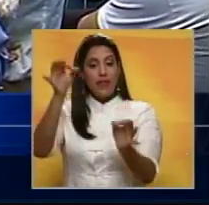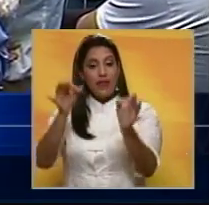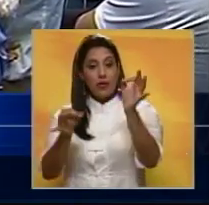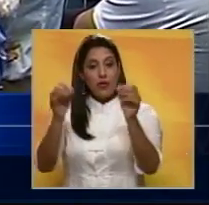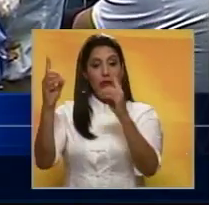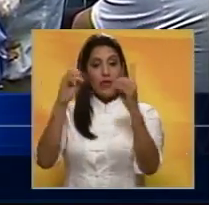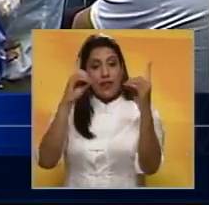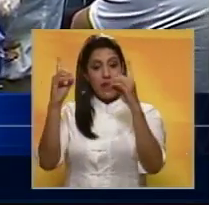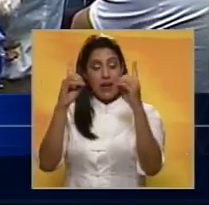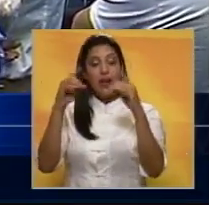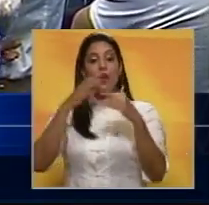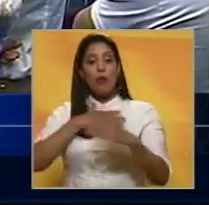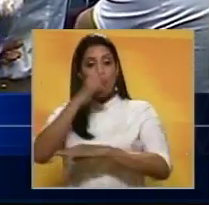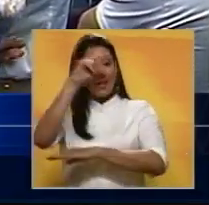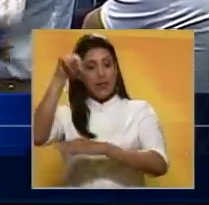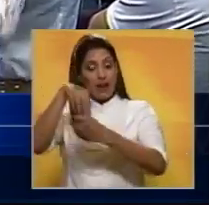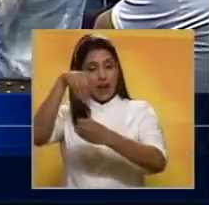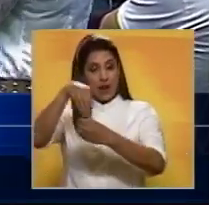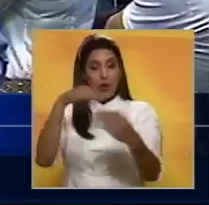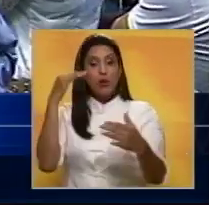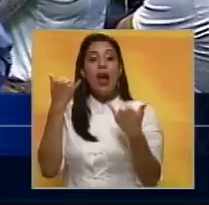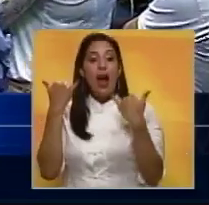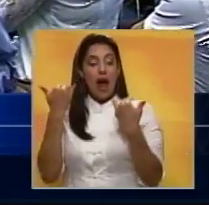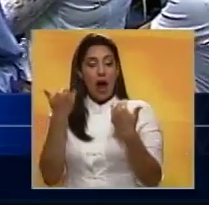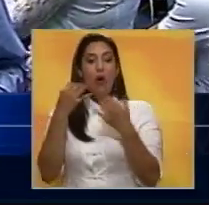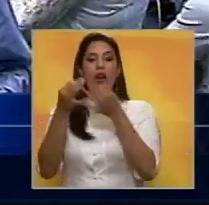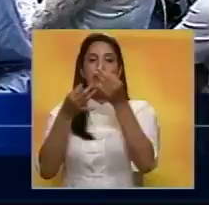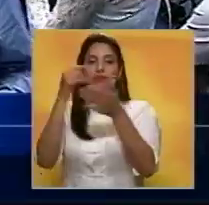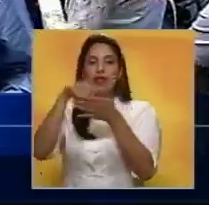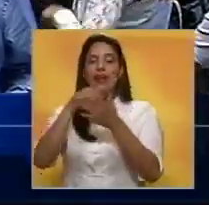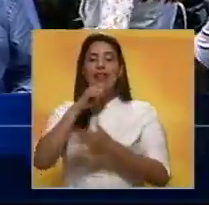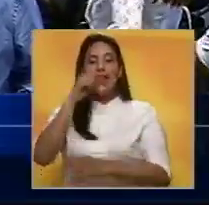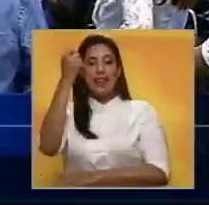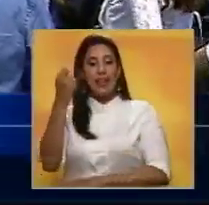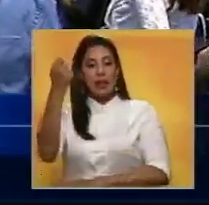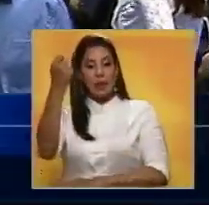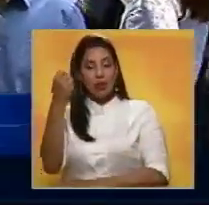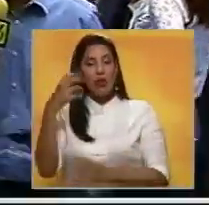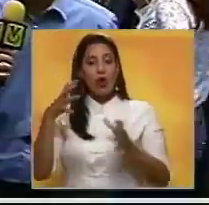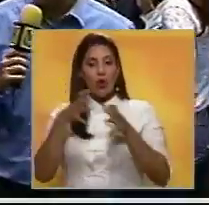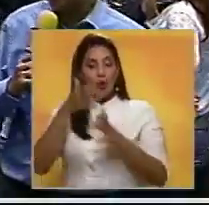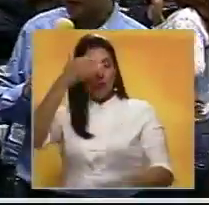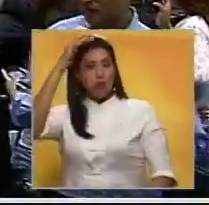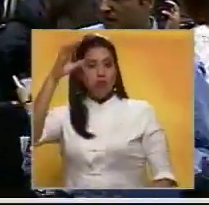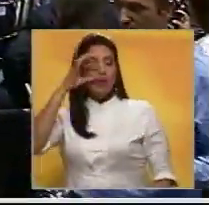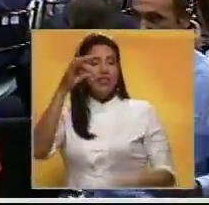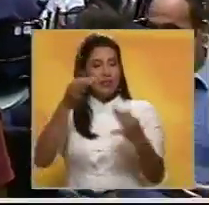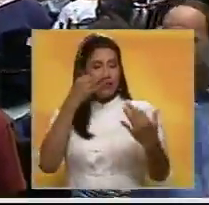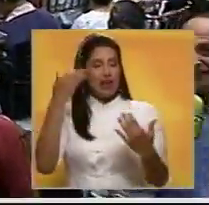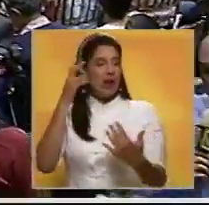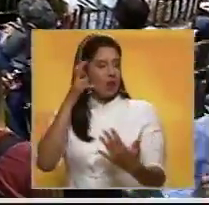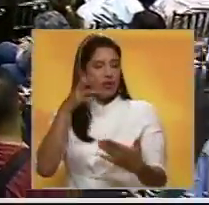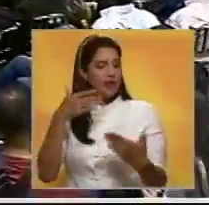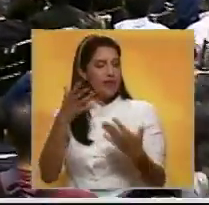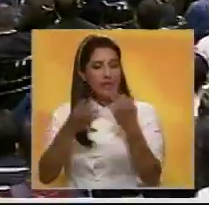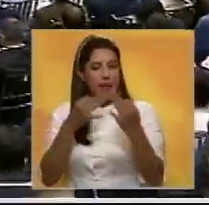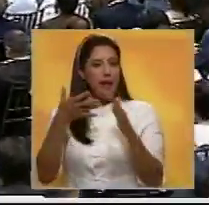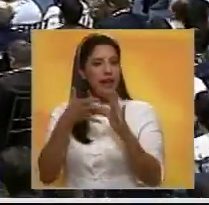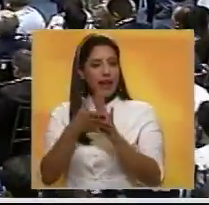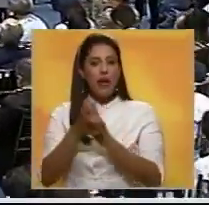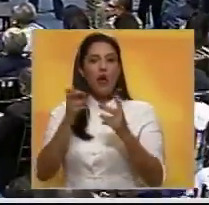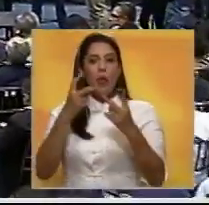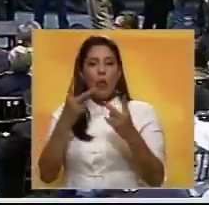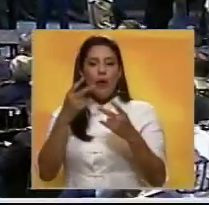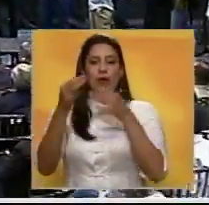la Asamblea Nacional. En este momento está interviniendo el diputado a la Asamblea Nacional, Henry Ramos Ayub. Vamos a escuchar